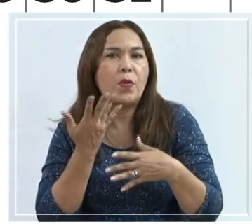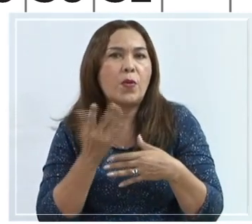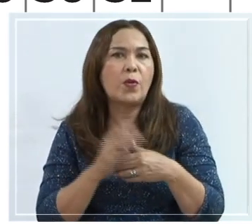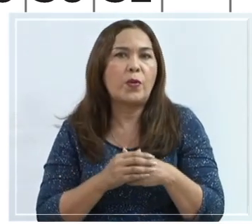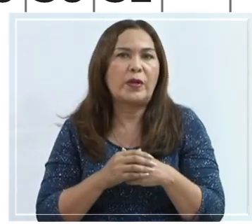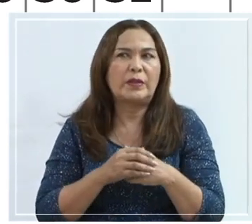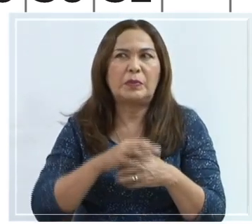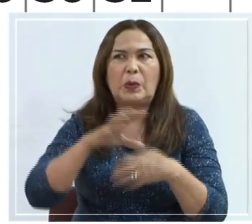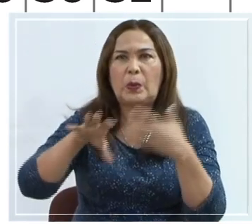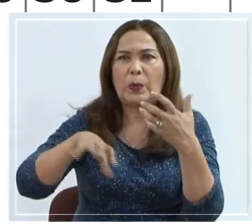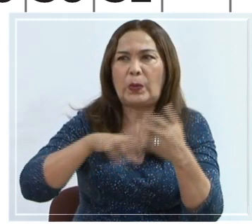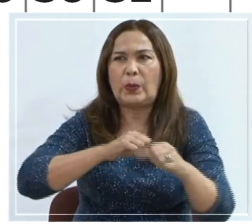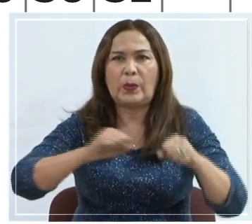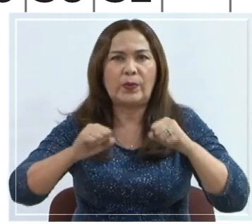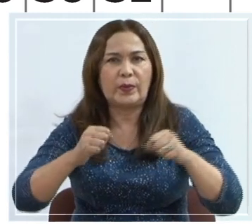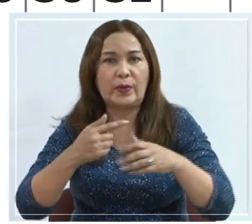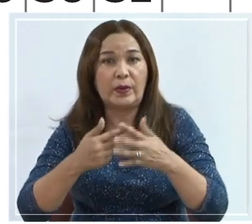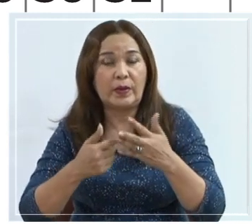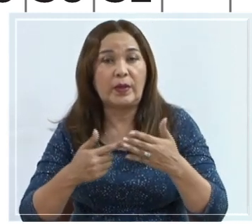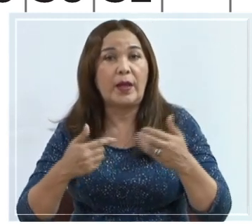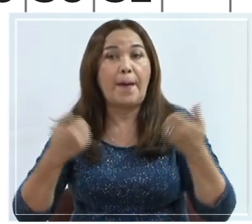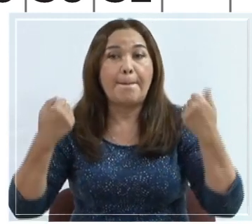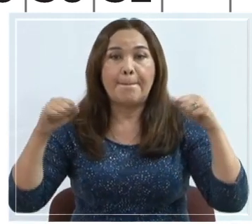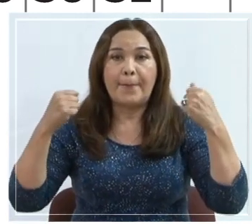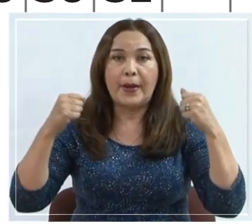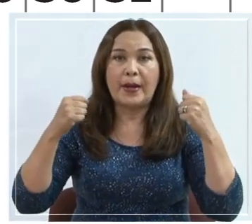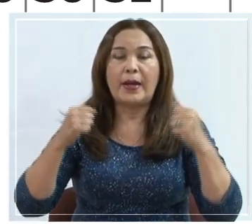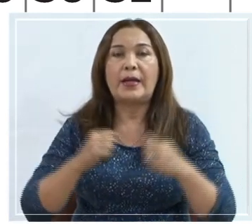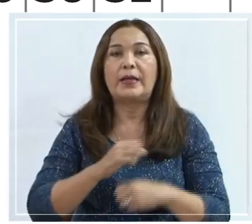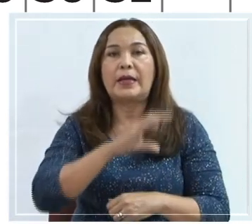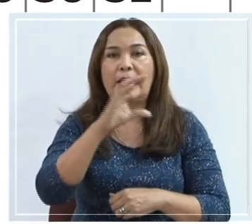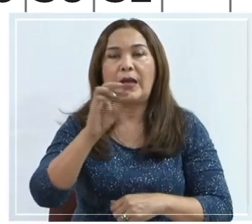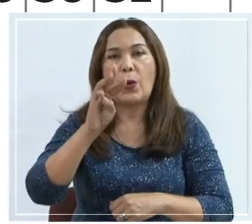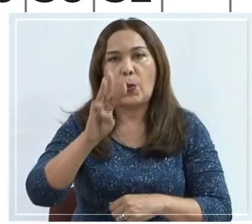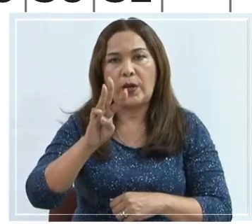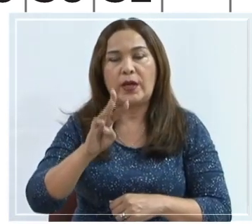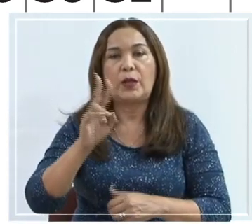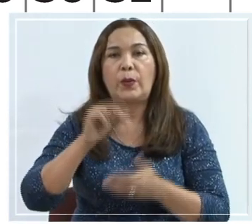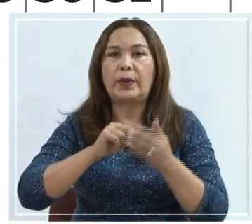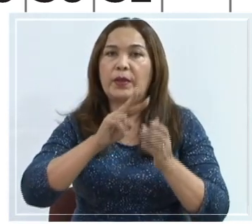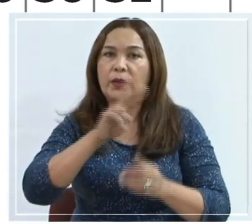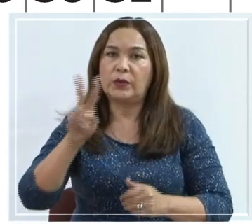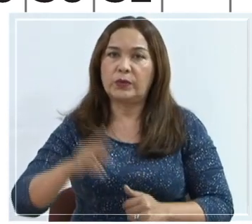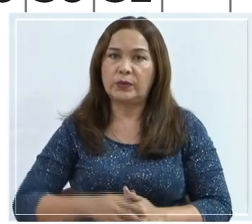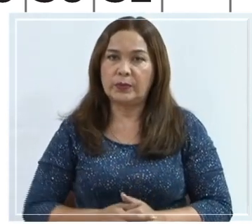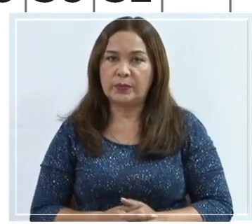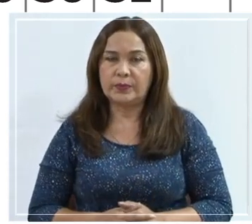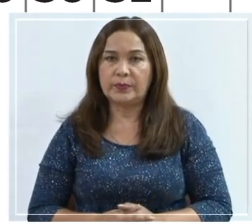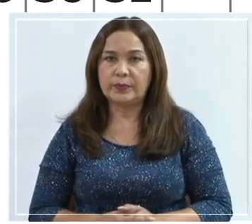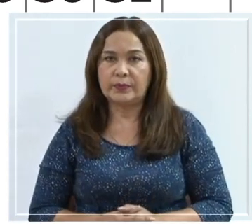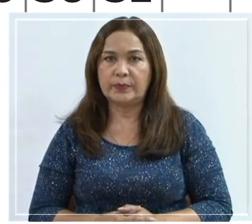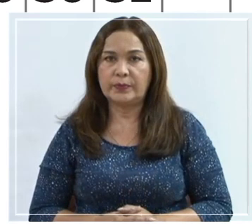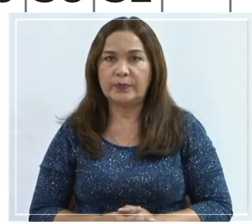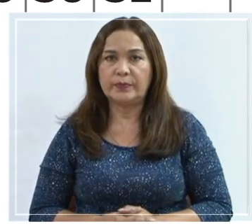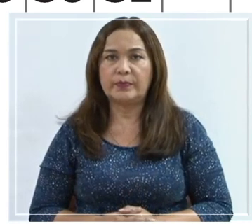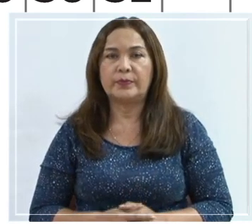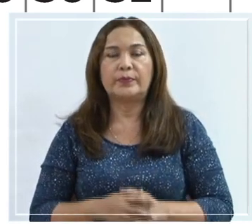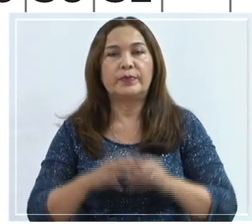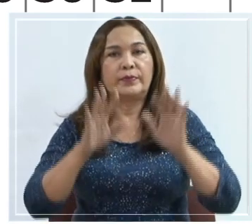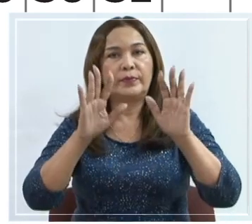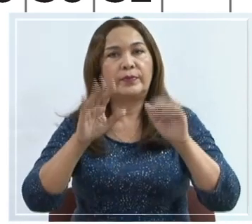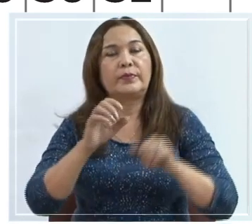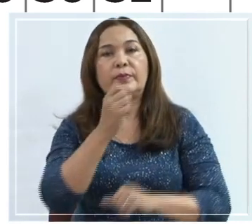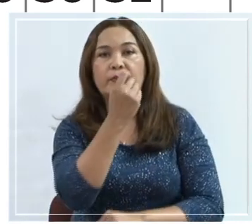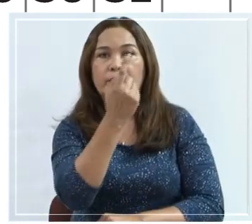con efectos adversos en el marco de los ejercicios de caribe wave 2022 día